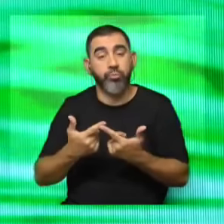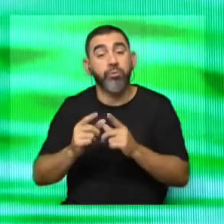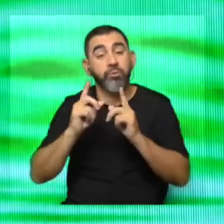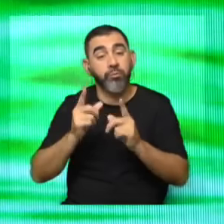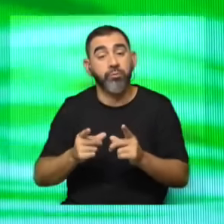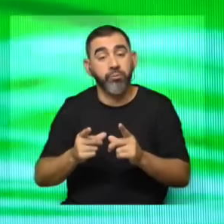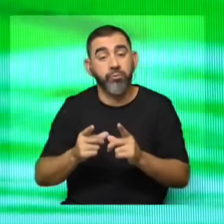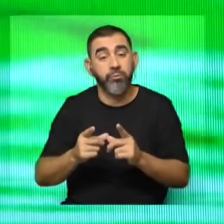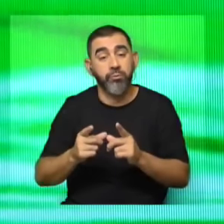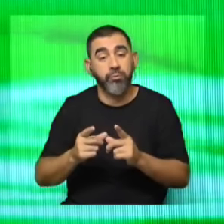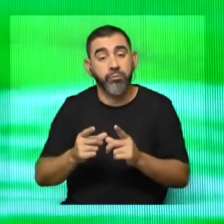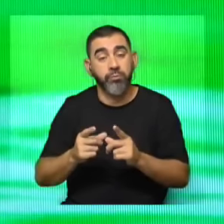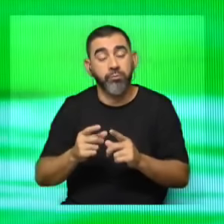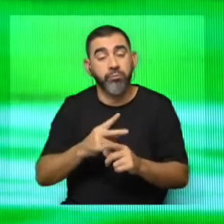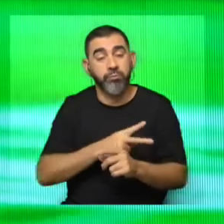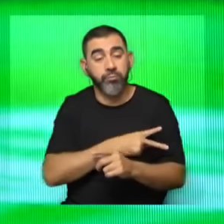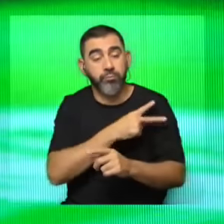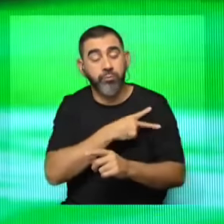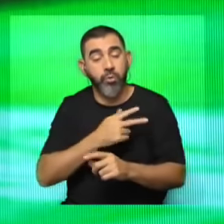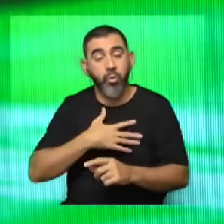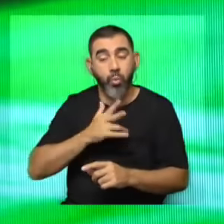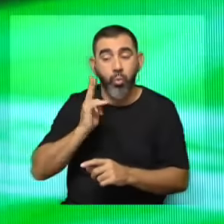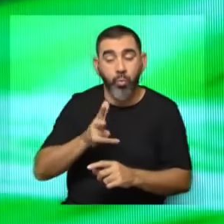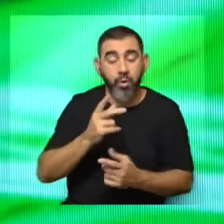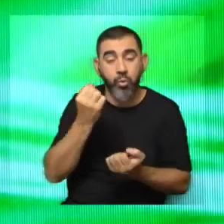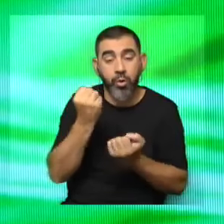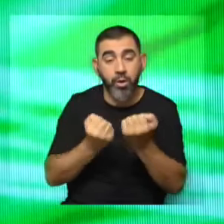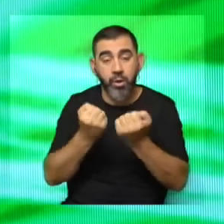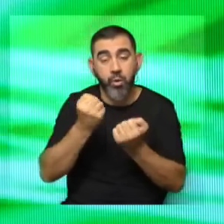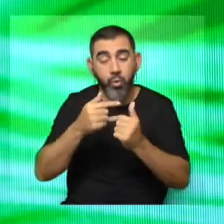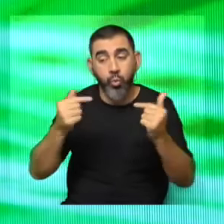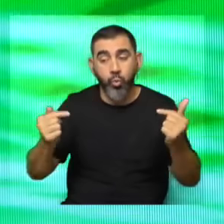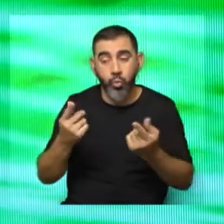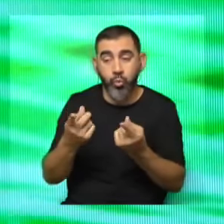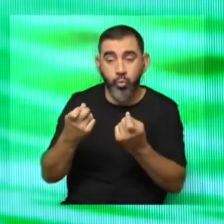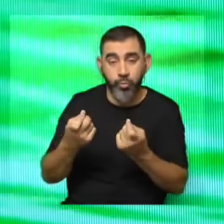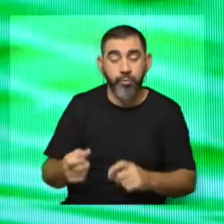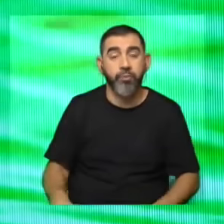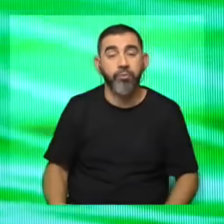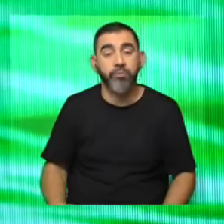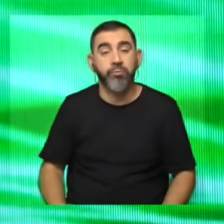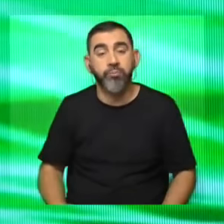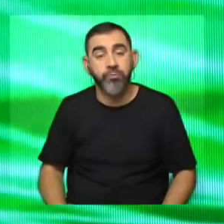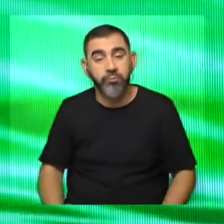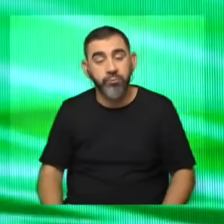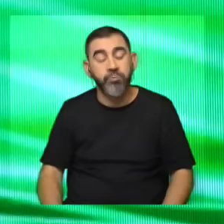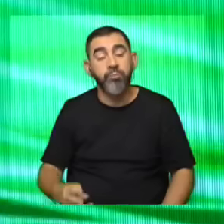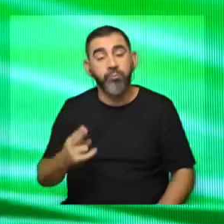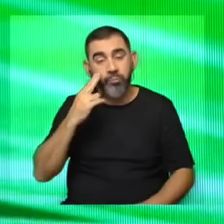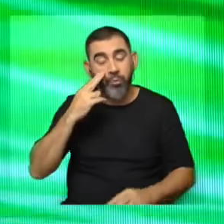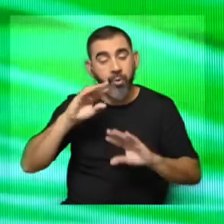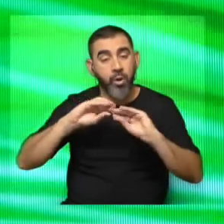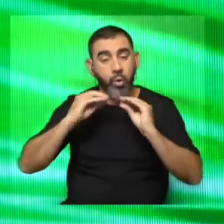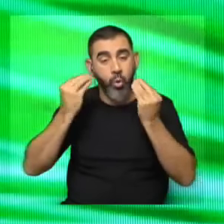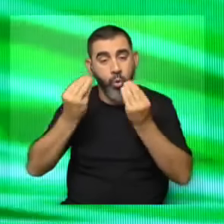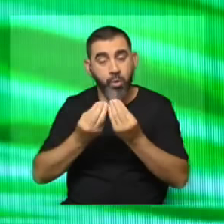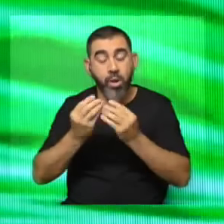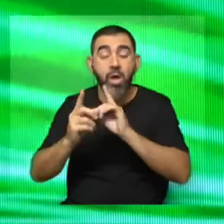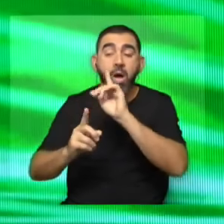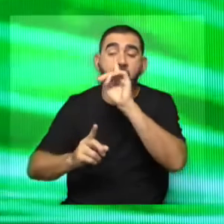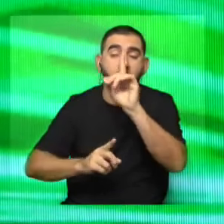que que ver también con la prión de los cargos con los recursos humanos y los recursos económicos y materiales que se eisan Entonces es un problema global Por supuesto que en algunos